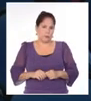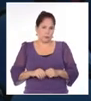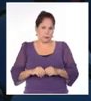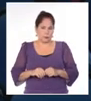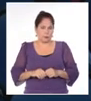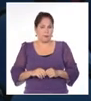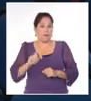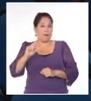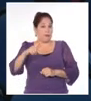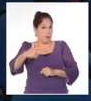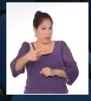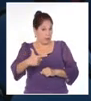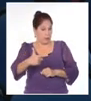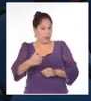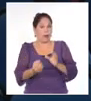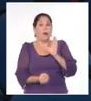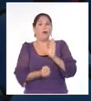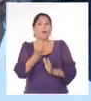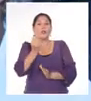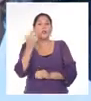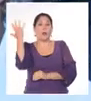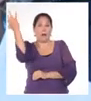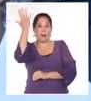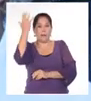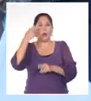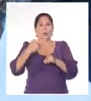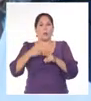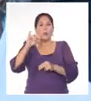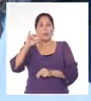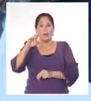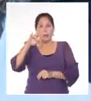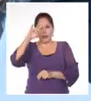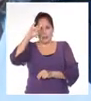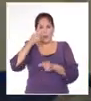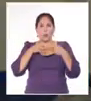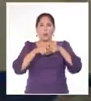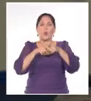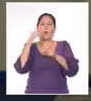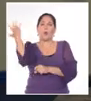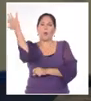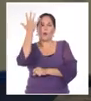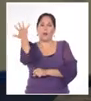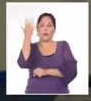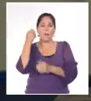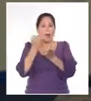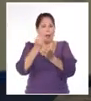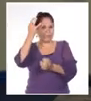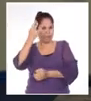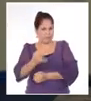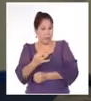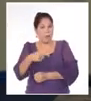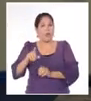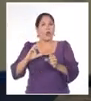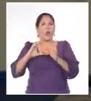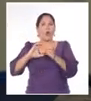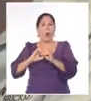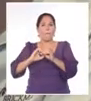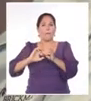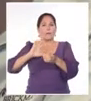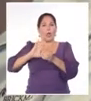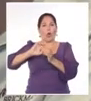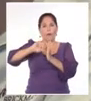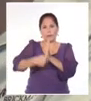La vicepresidenta de la Fundación Climática IRIS, Unidos por el Clima, afirma que la presencia en la Convención